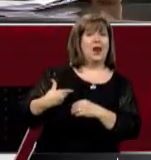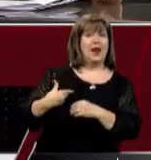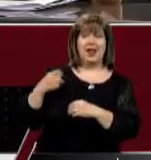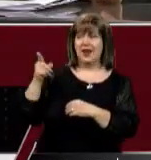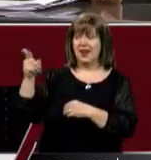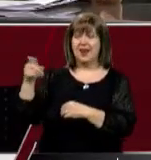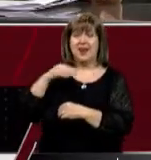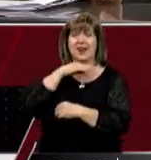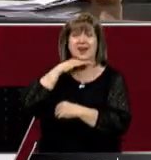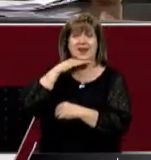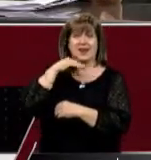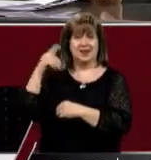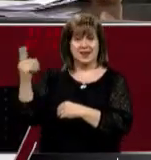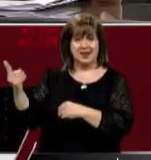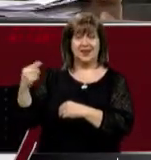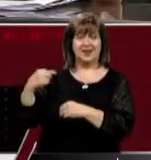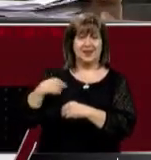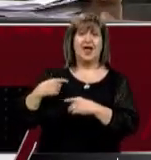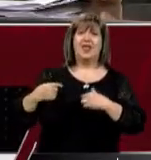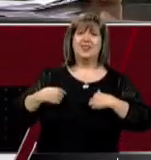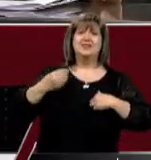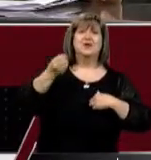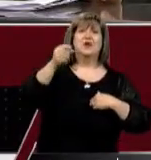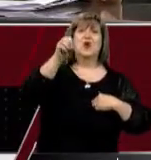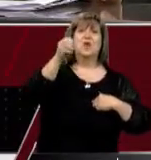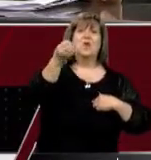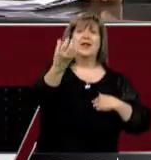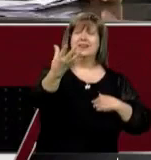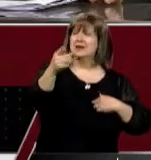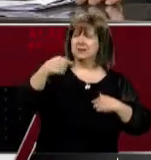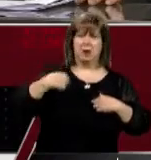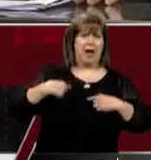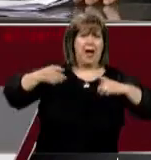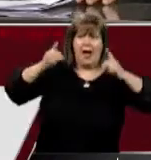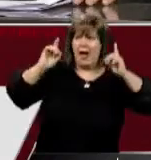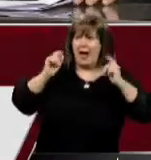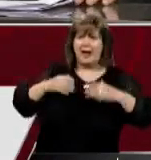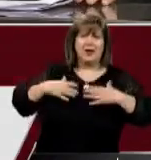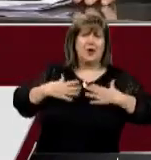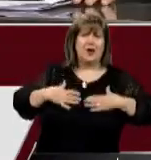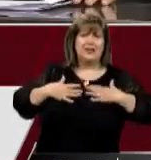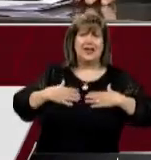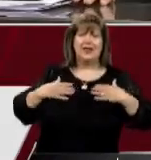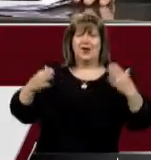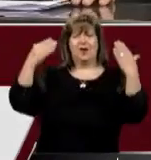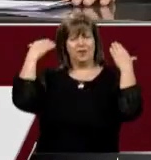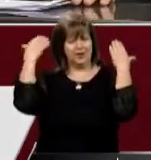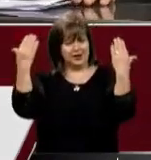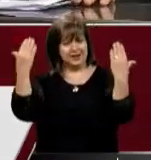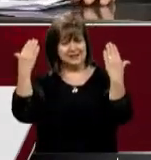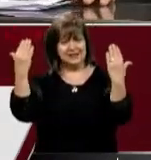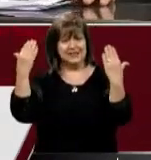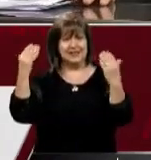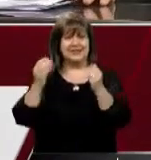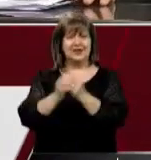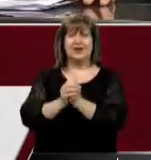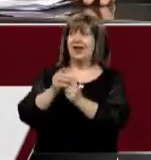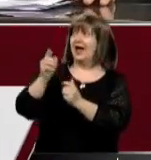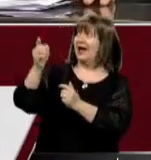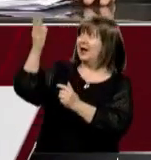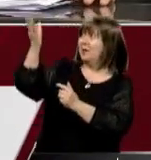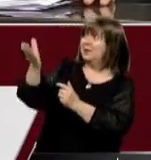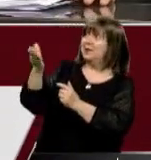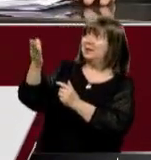Todo bien aquí. Estamos de fiesta. Vamos de Me fiesta. imagino. Felicitaciones, ¿cómo lo Aquí vivieron? con el dios